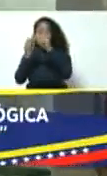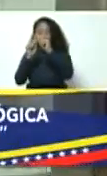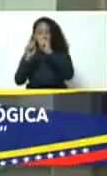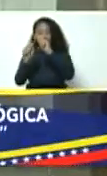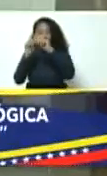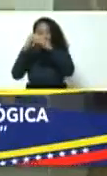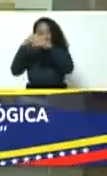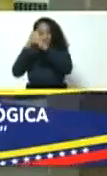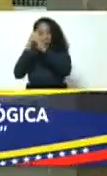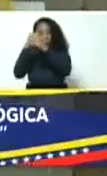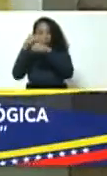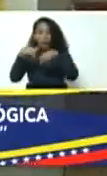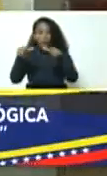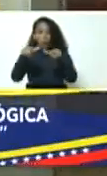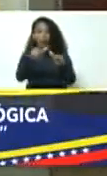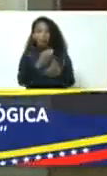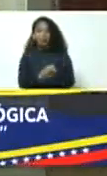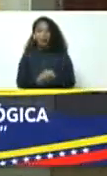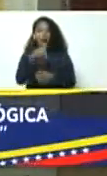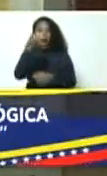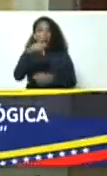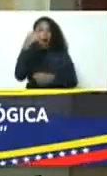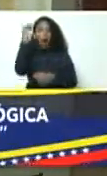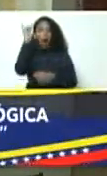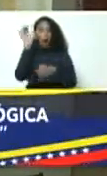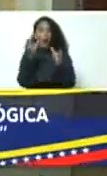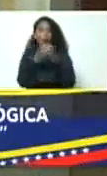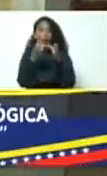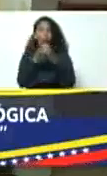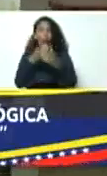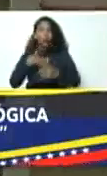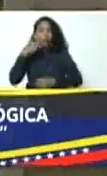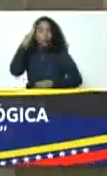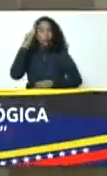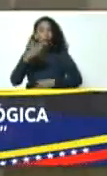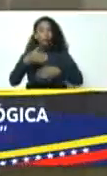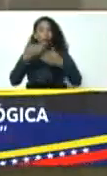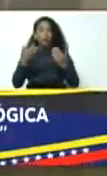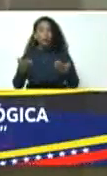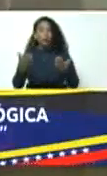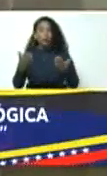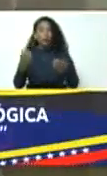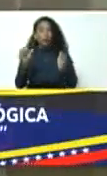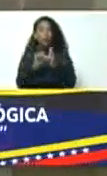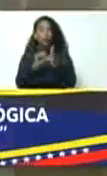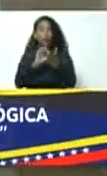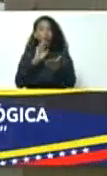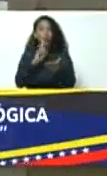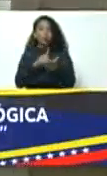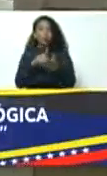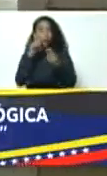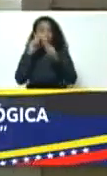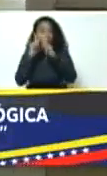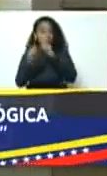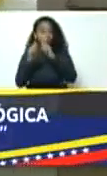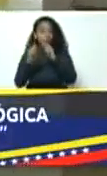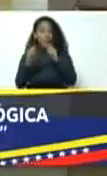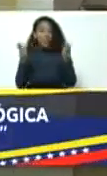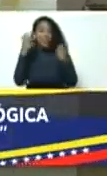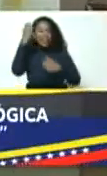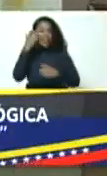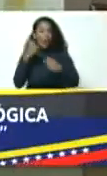estos espacios. Aquí tenemos un equipo, mi comandante, que es donde llegan las muestras y las congelan de una vez,